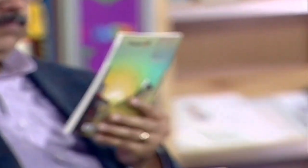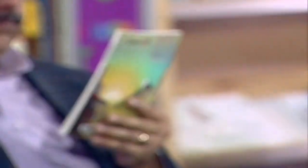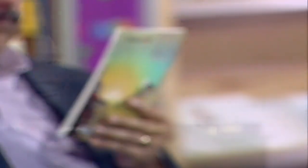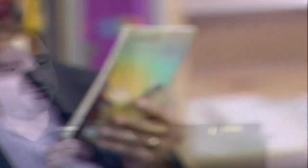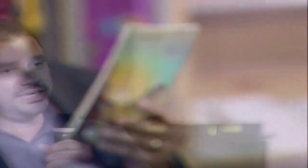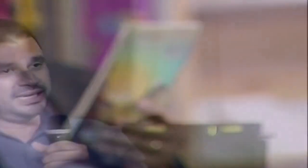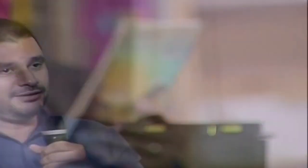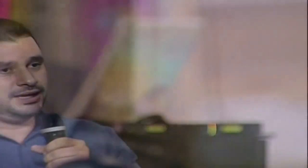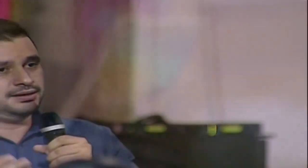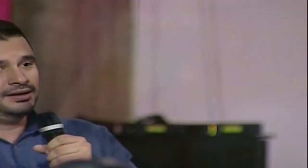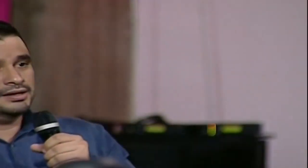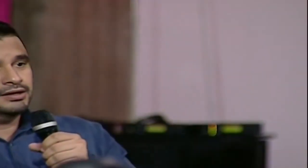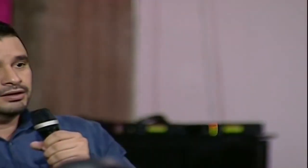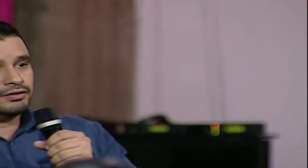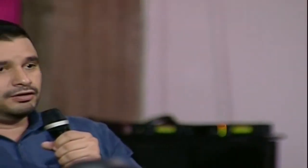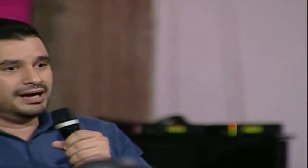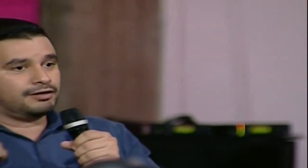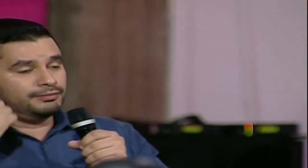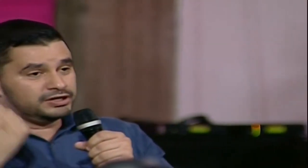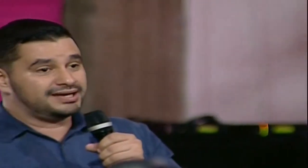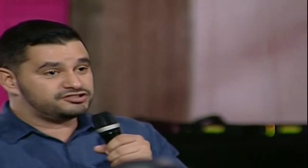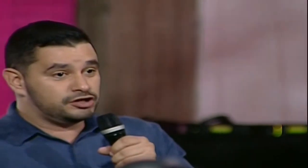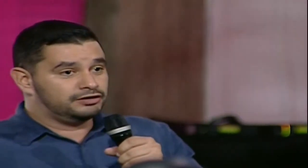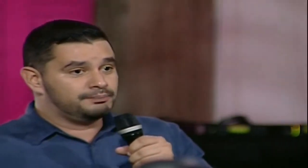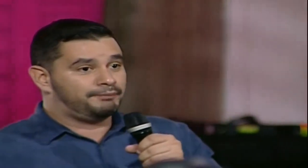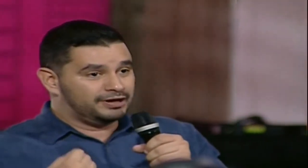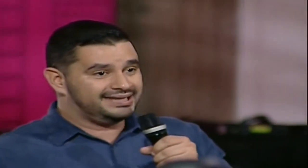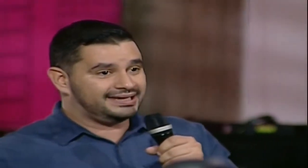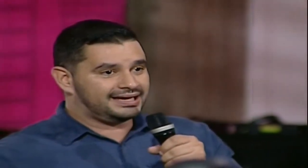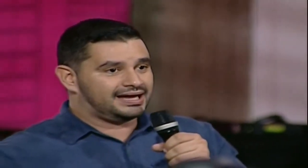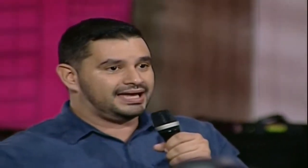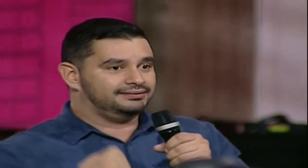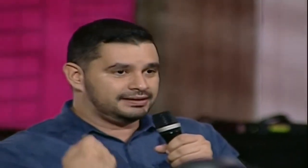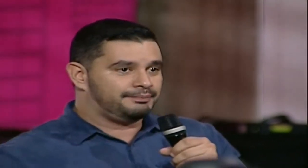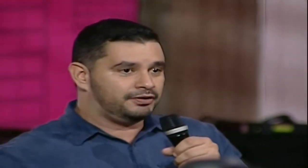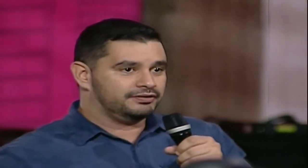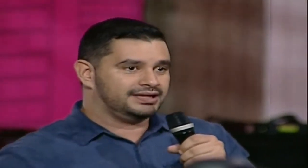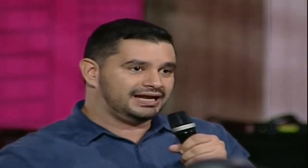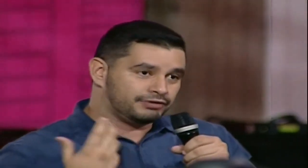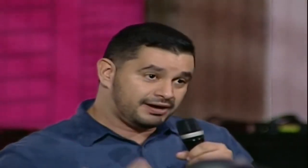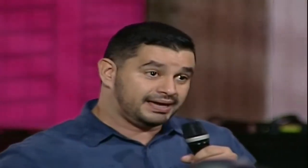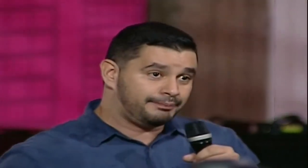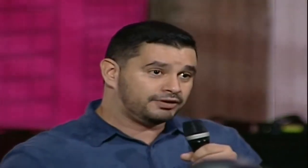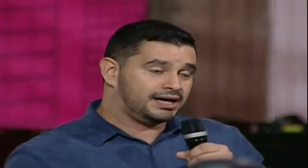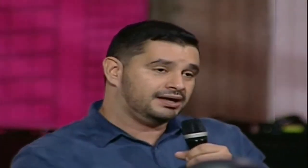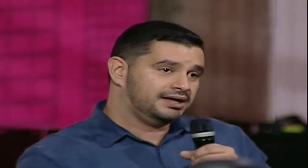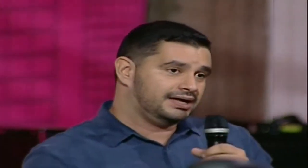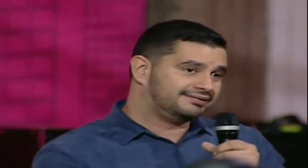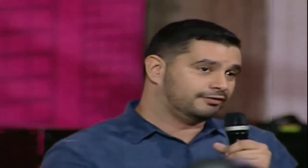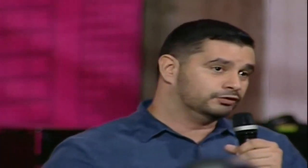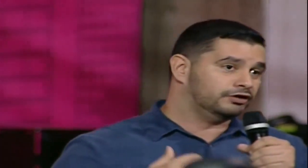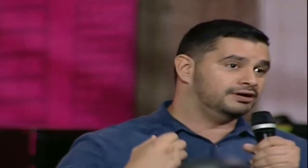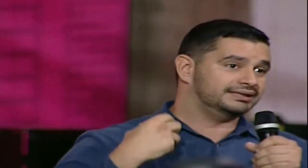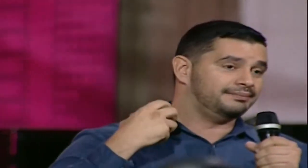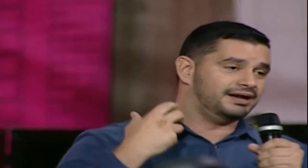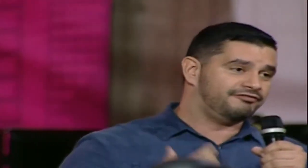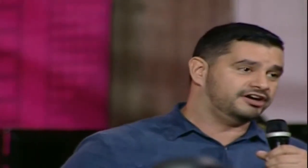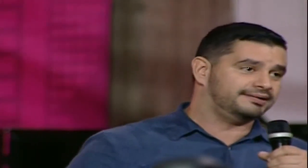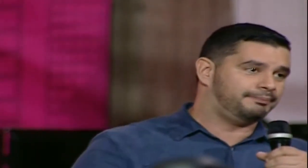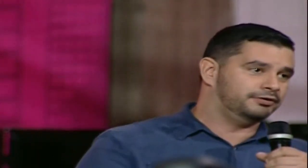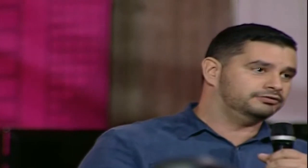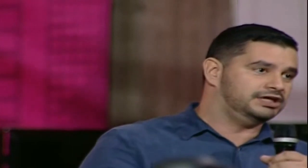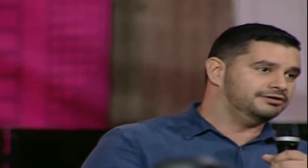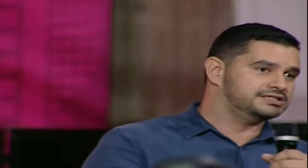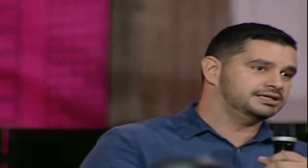primer tema tiene que ver con la comunicación política en tiempos de la nueva época, el segundo con el tema